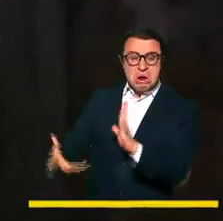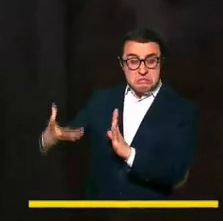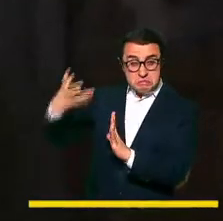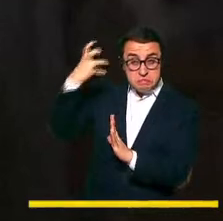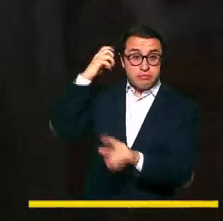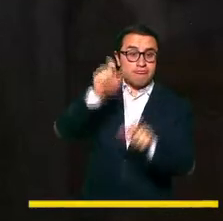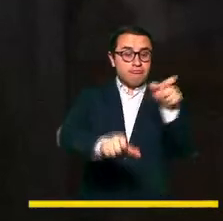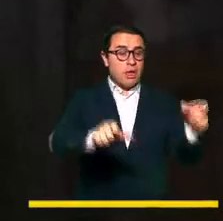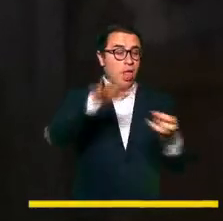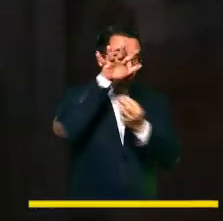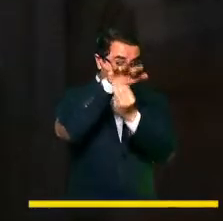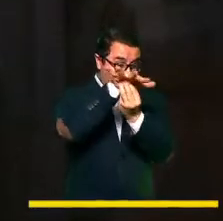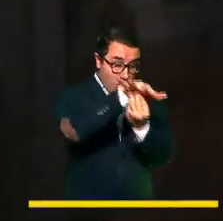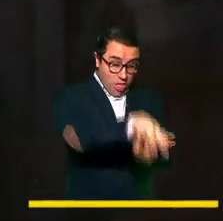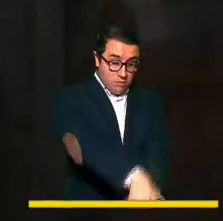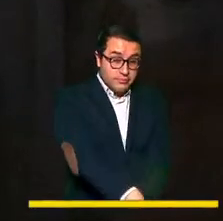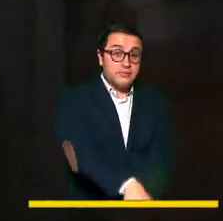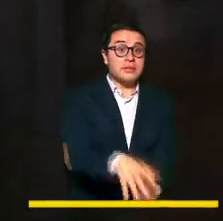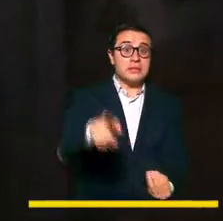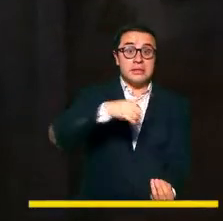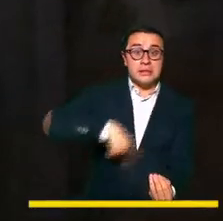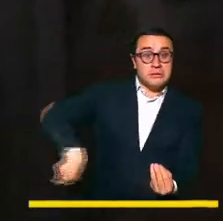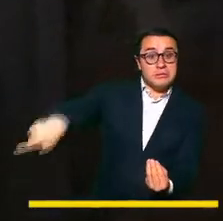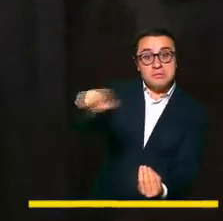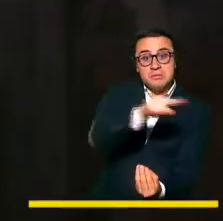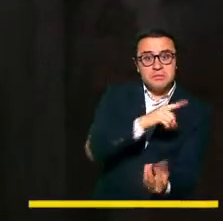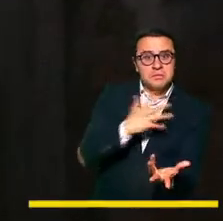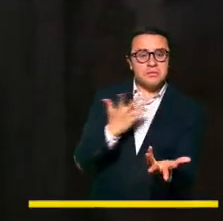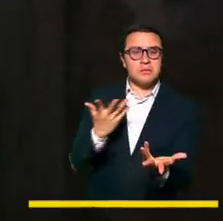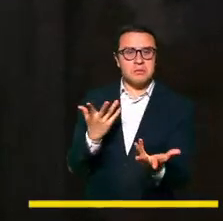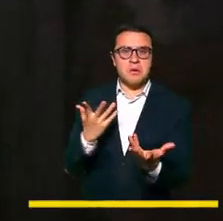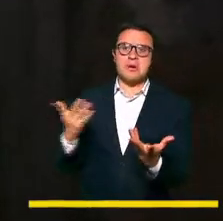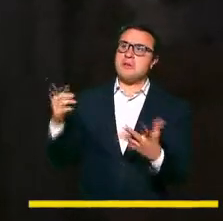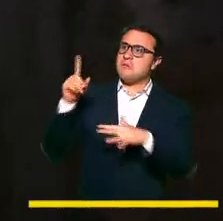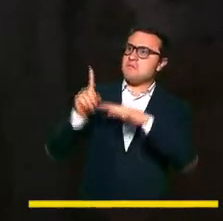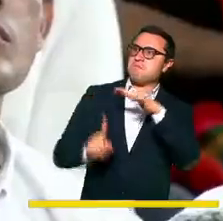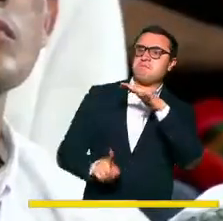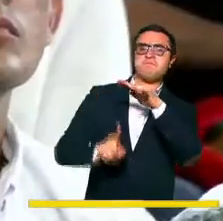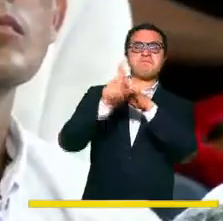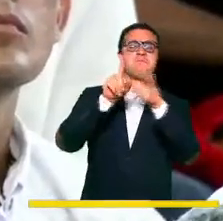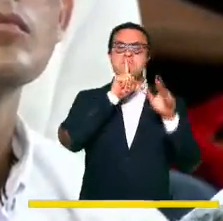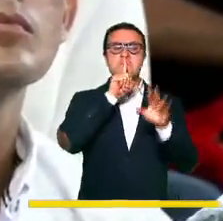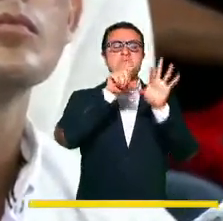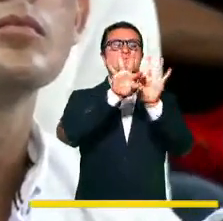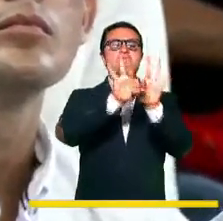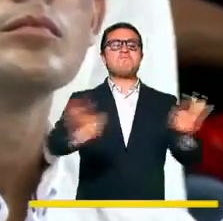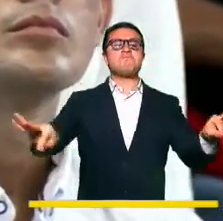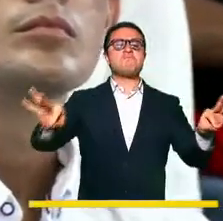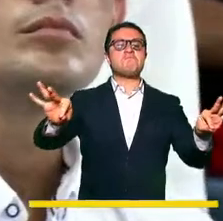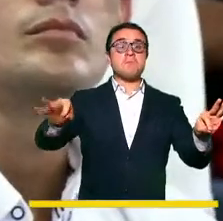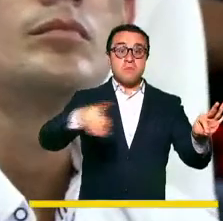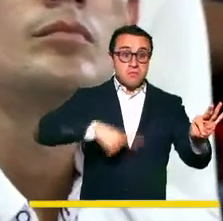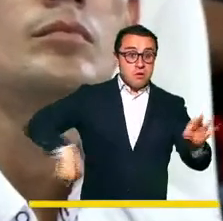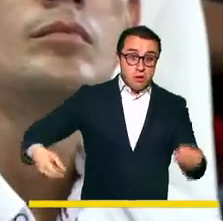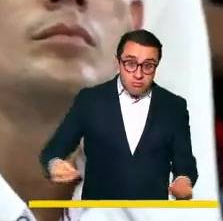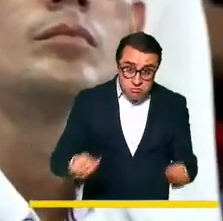al pueblo y bajo el estado de sitio lo mantenía en silencio y no le permitía el